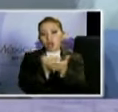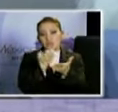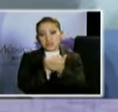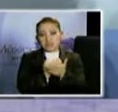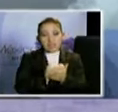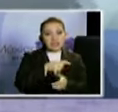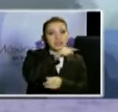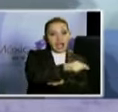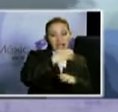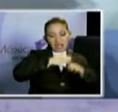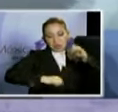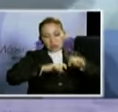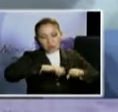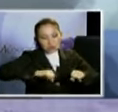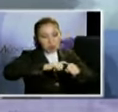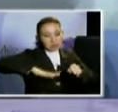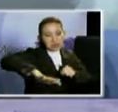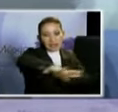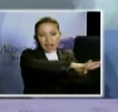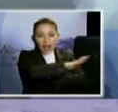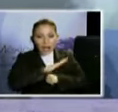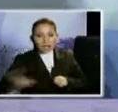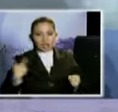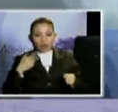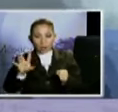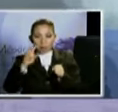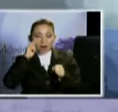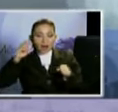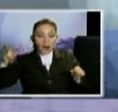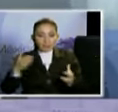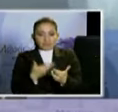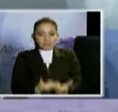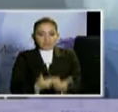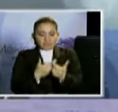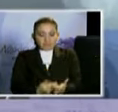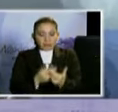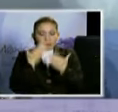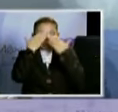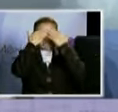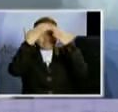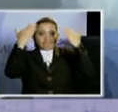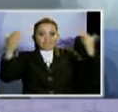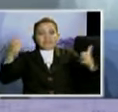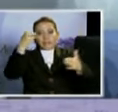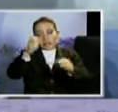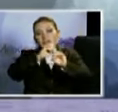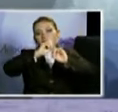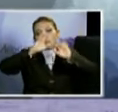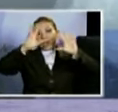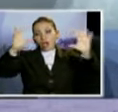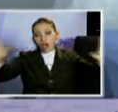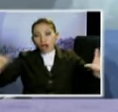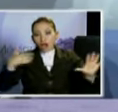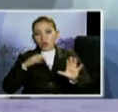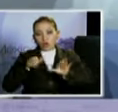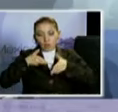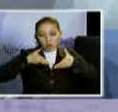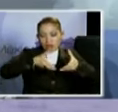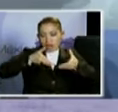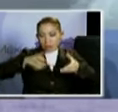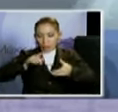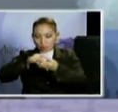con la estructura social, es decir, enriquecer nuestra propia visión. Y en ese esquema es evidente que las alternativas